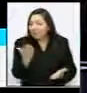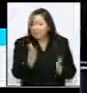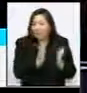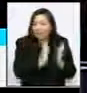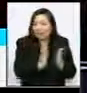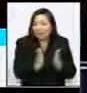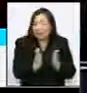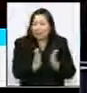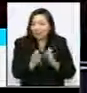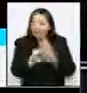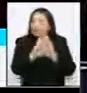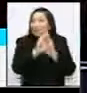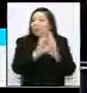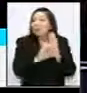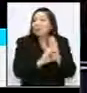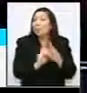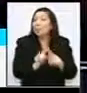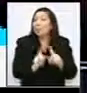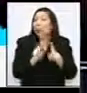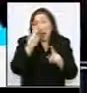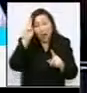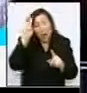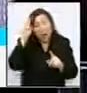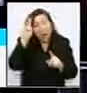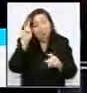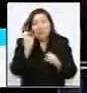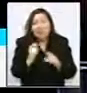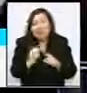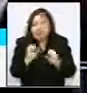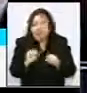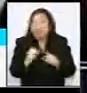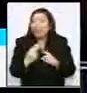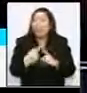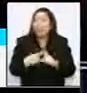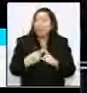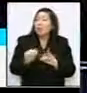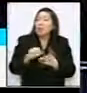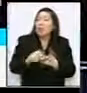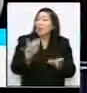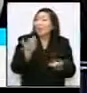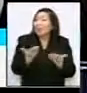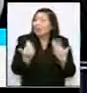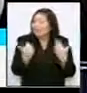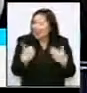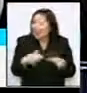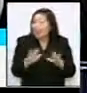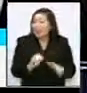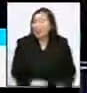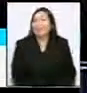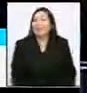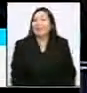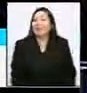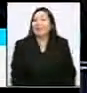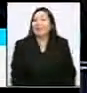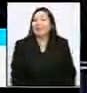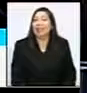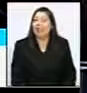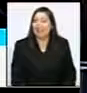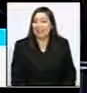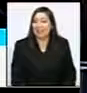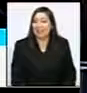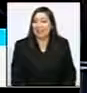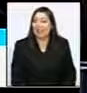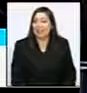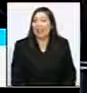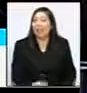ordenamiento constitucional, porque la cuestión de confianza se suma a este equilibrio ya producido, se suma